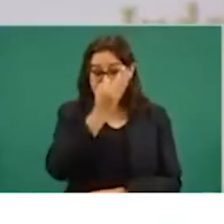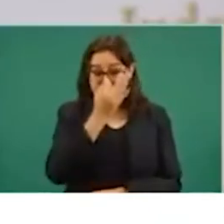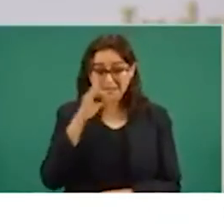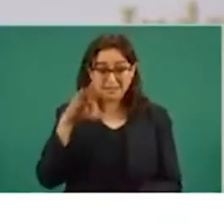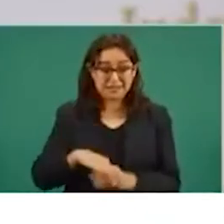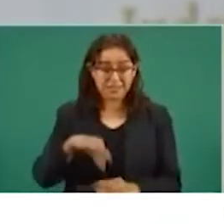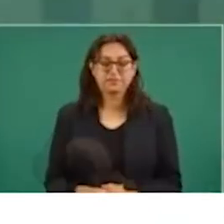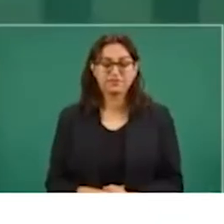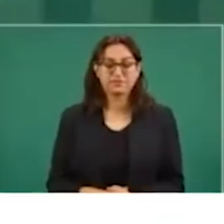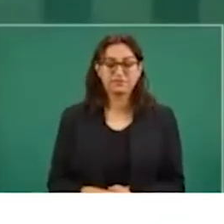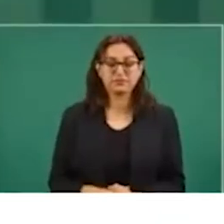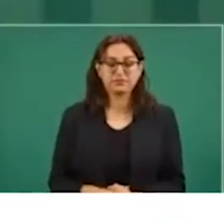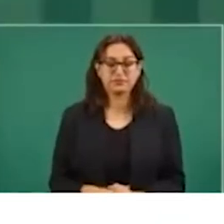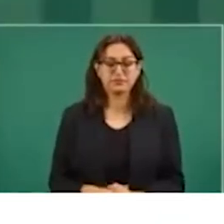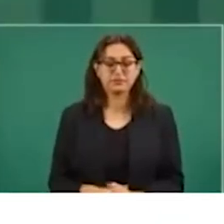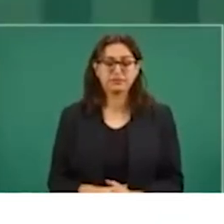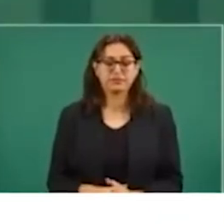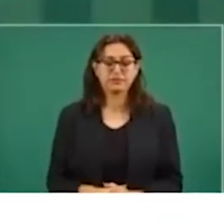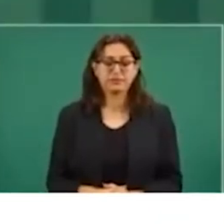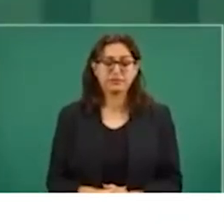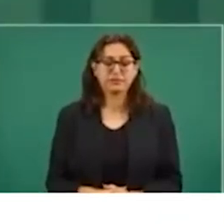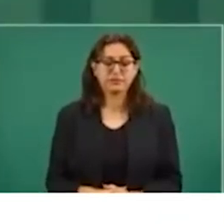ahora una